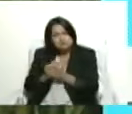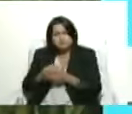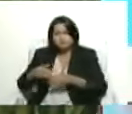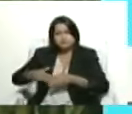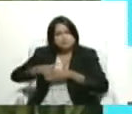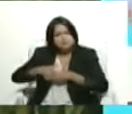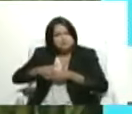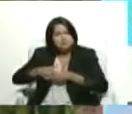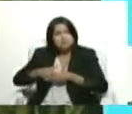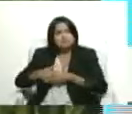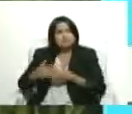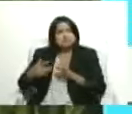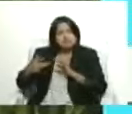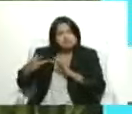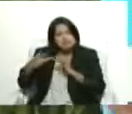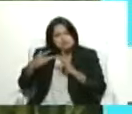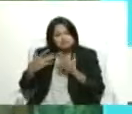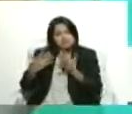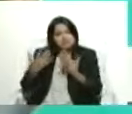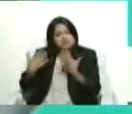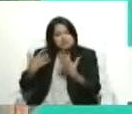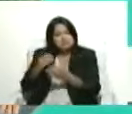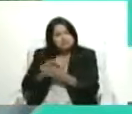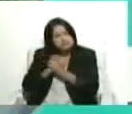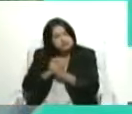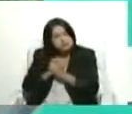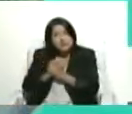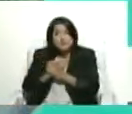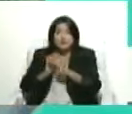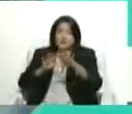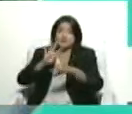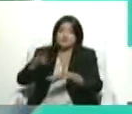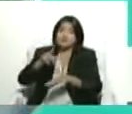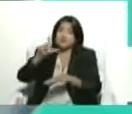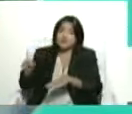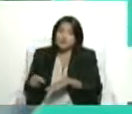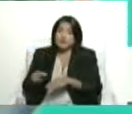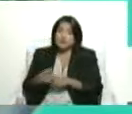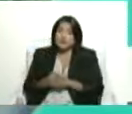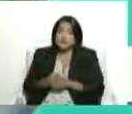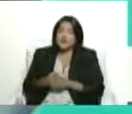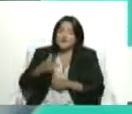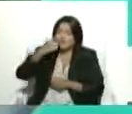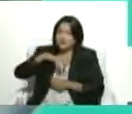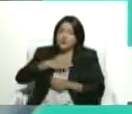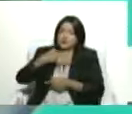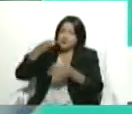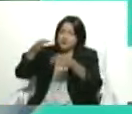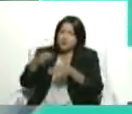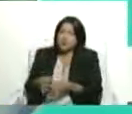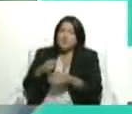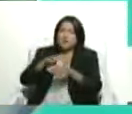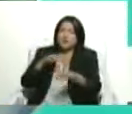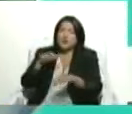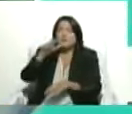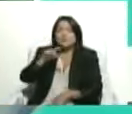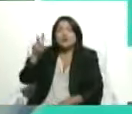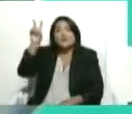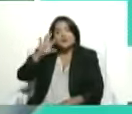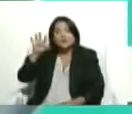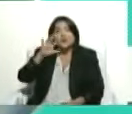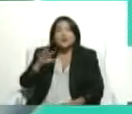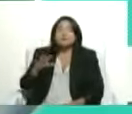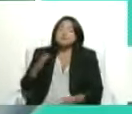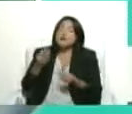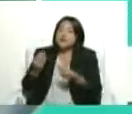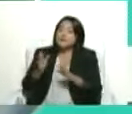darnos la oportunidad de encontrarnos, de abrazarnos, de unirnos para defender el territorio. Yo estoy seguro que la mayoría de los venezolanos quieren que nos encontremos